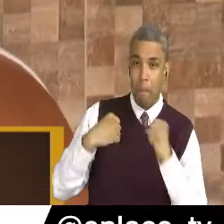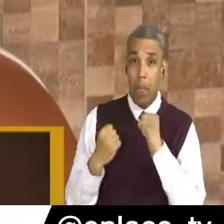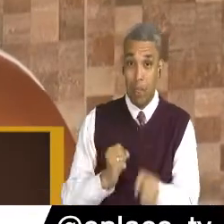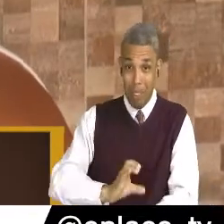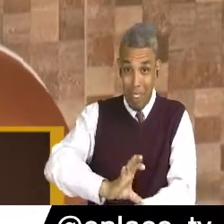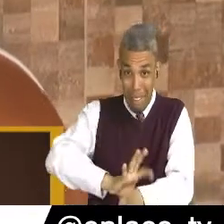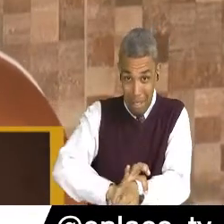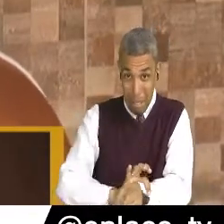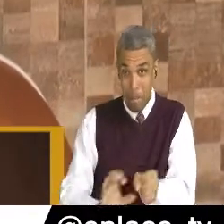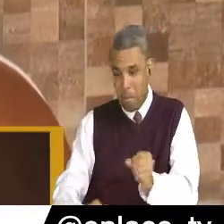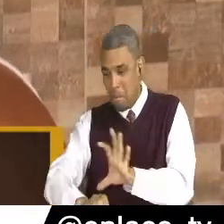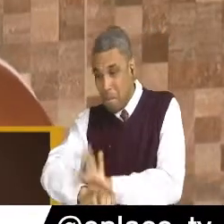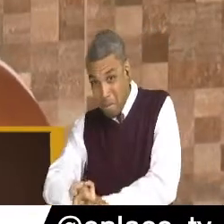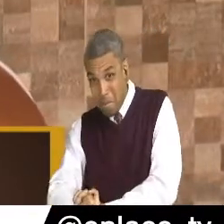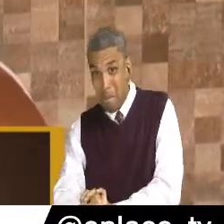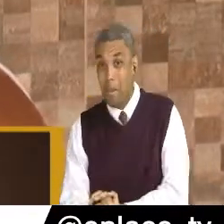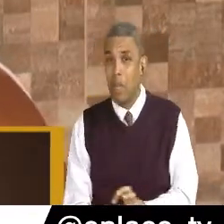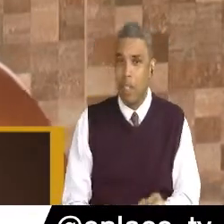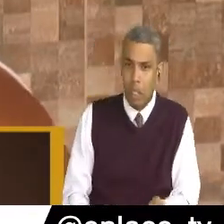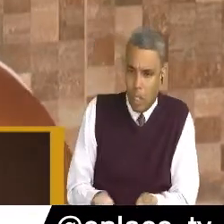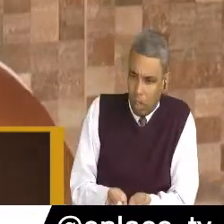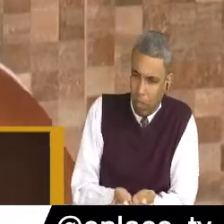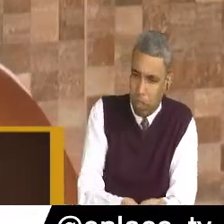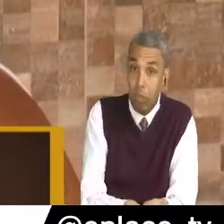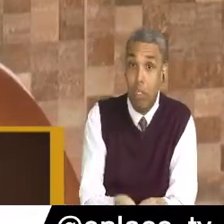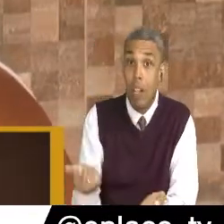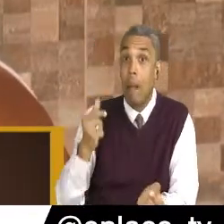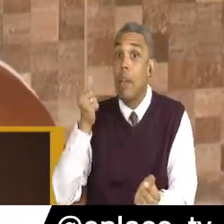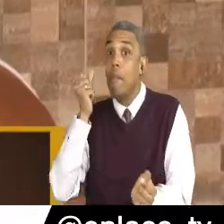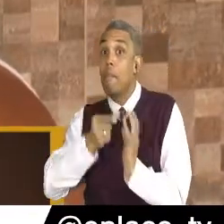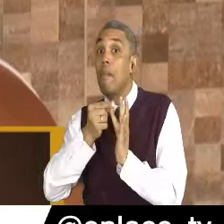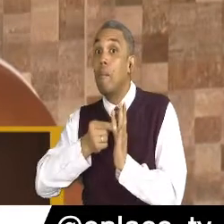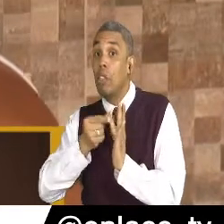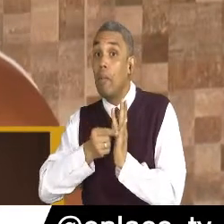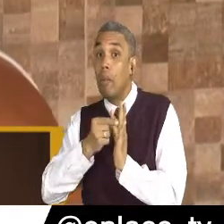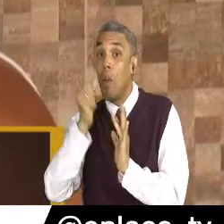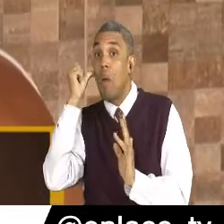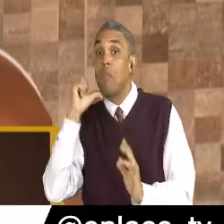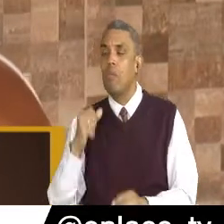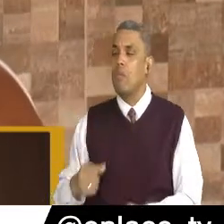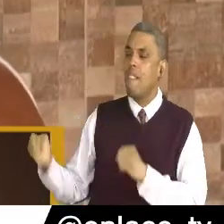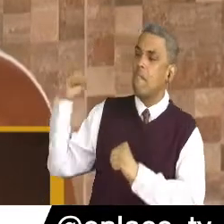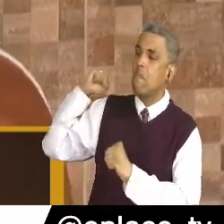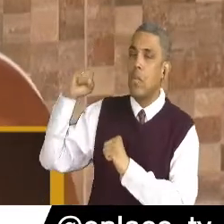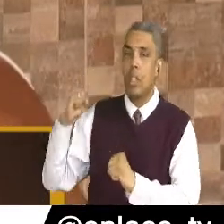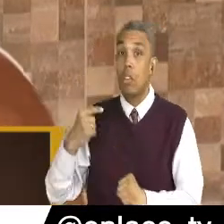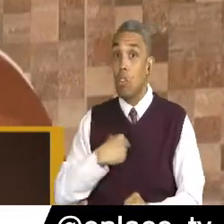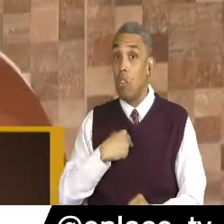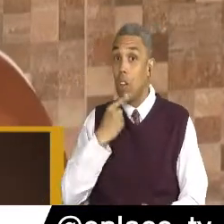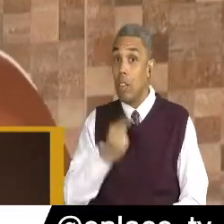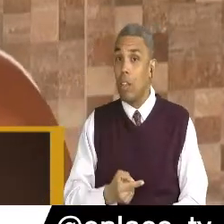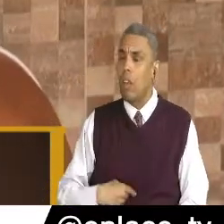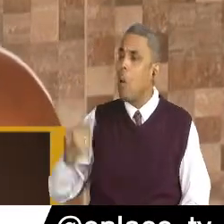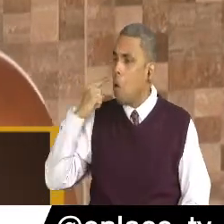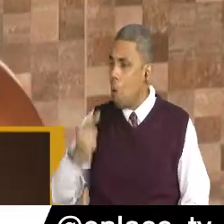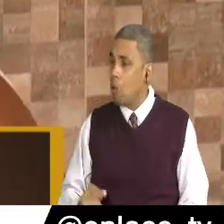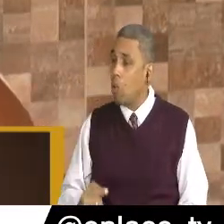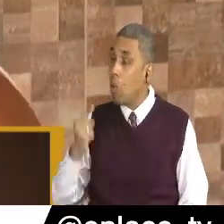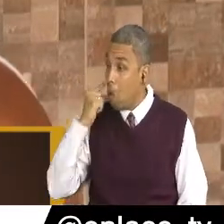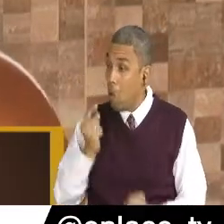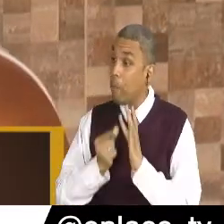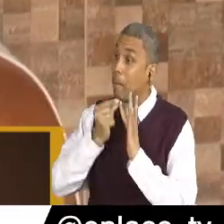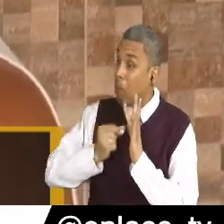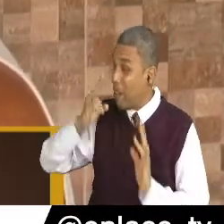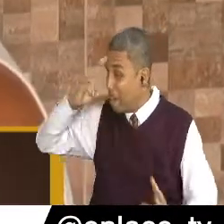volvieron a pegar. Entonces le iban a pegar a mi mujer y yo le dije, no le pegue que está embarazada, no le vaya a pegar. Entonces mi mujer toda agitada para que no